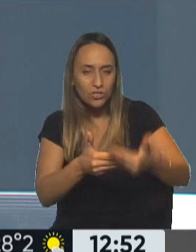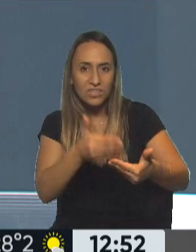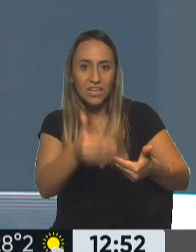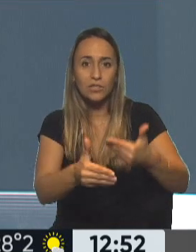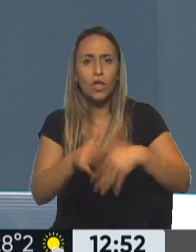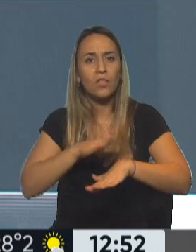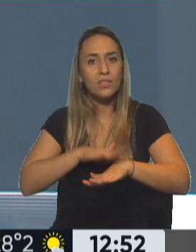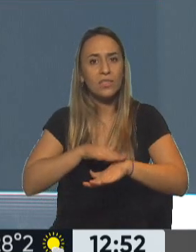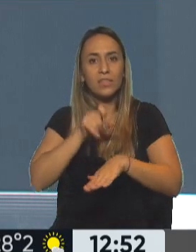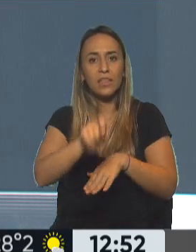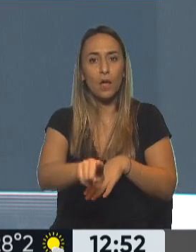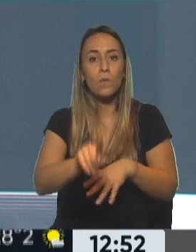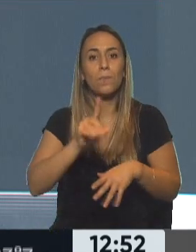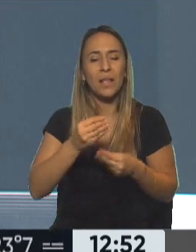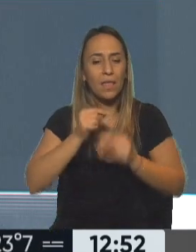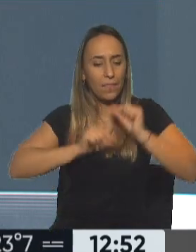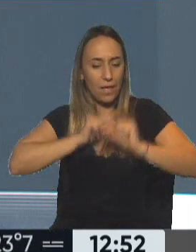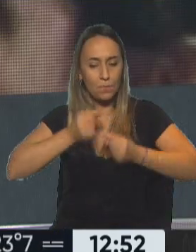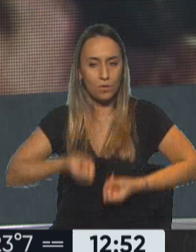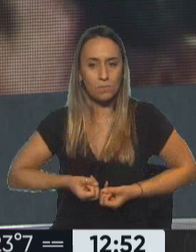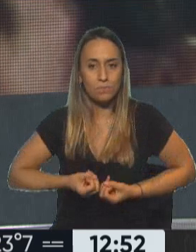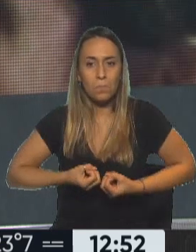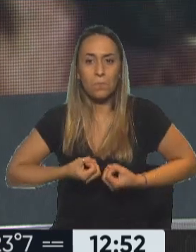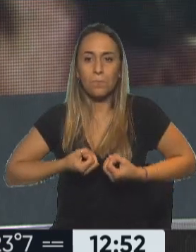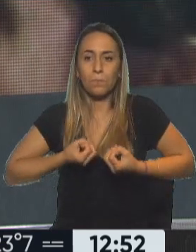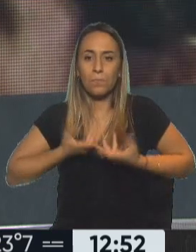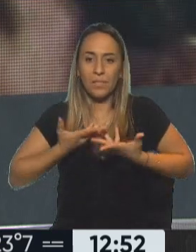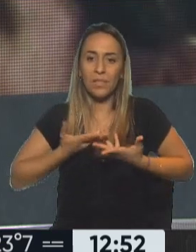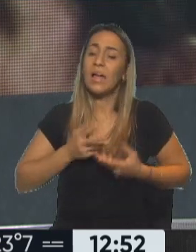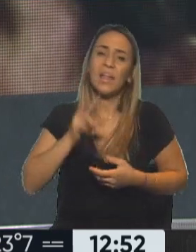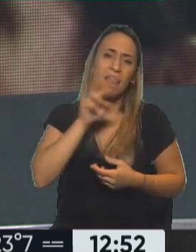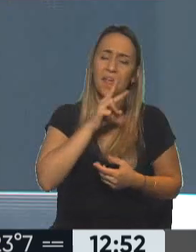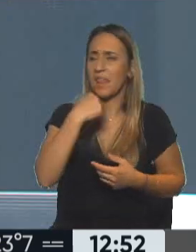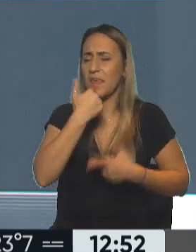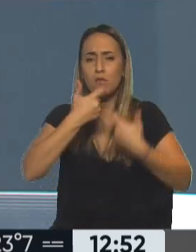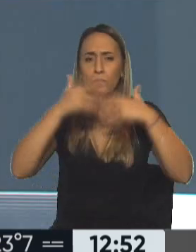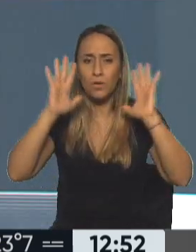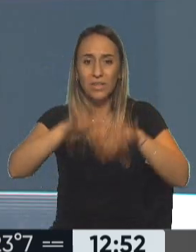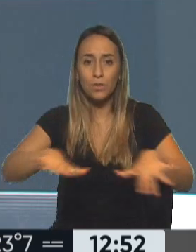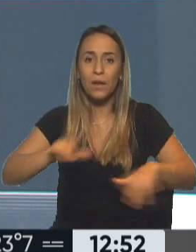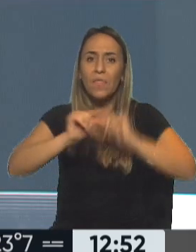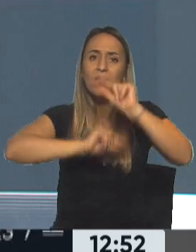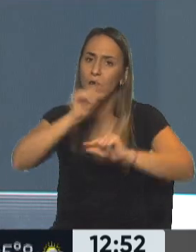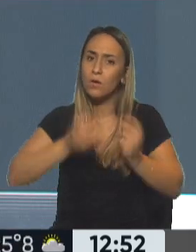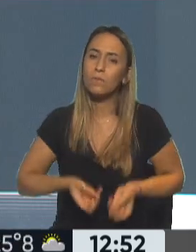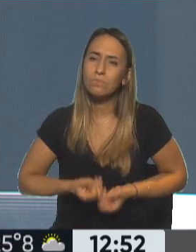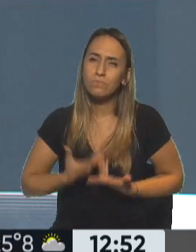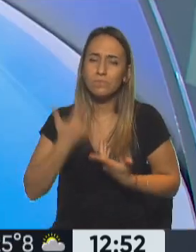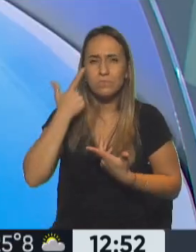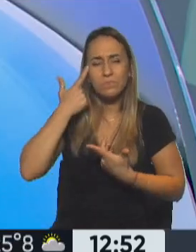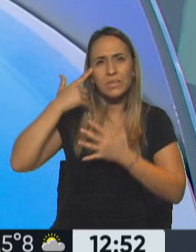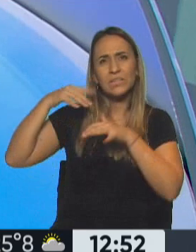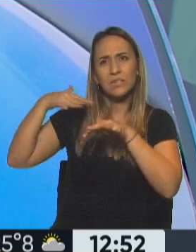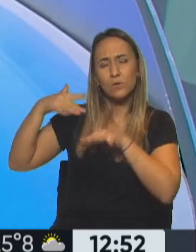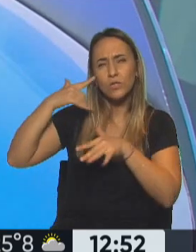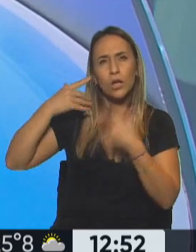a la niña para que la niña vaya, niña en este caso, niña o niño, para que vayan pudiendo develar la situación